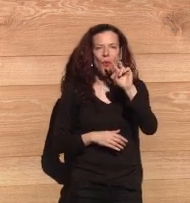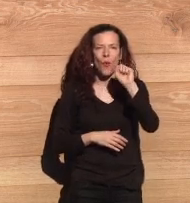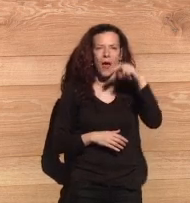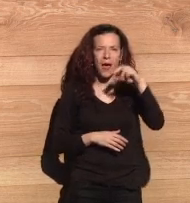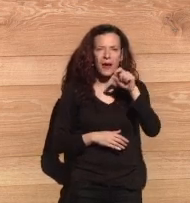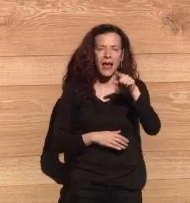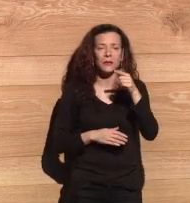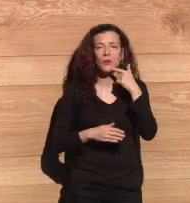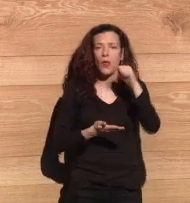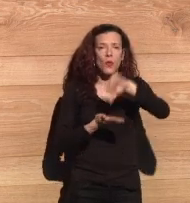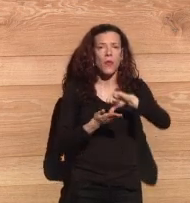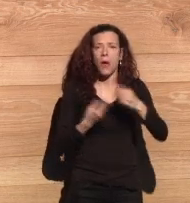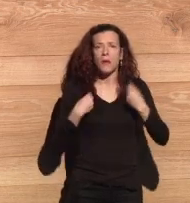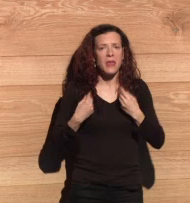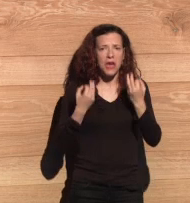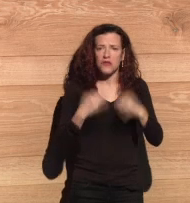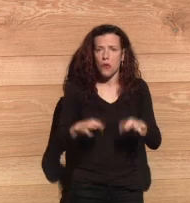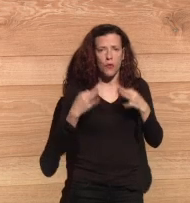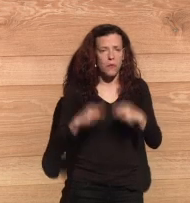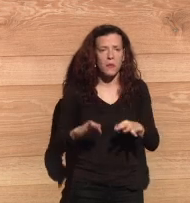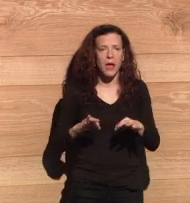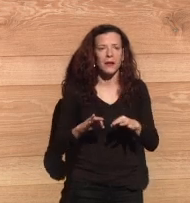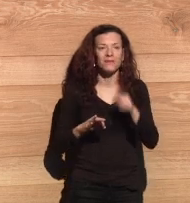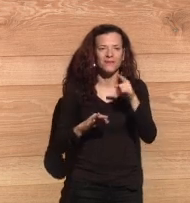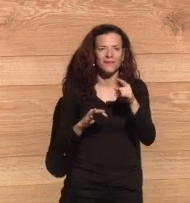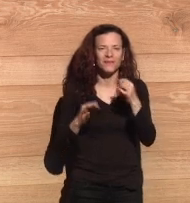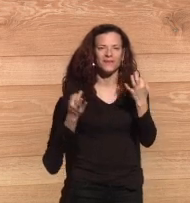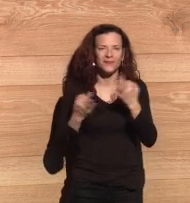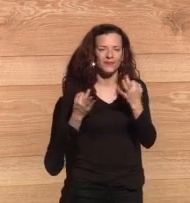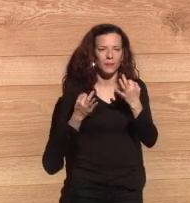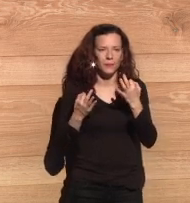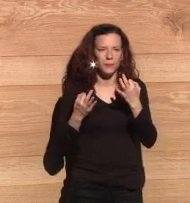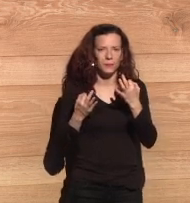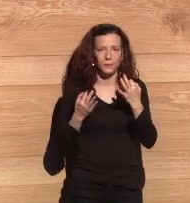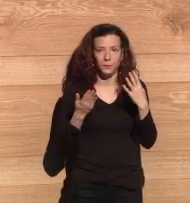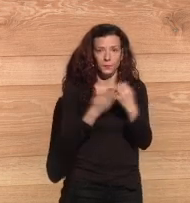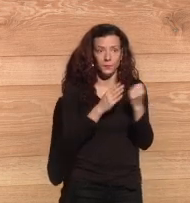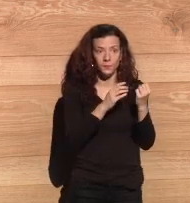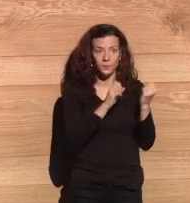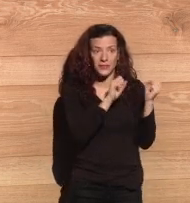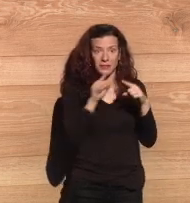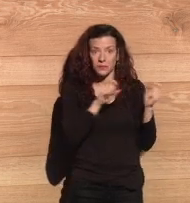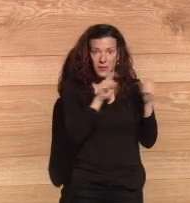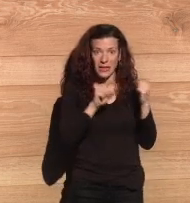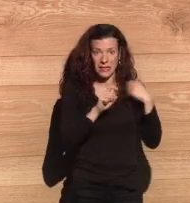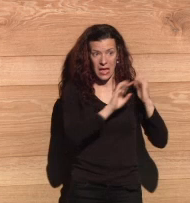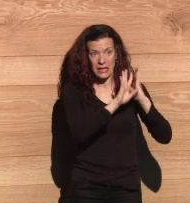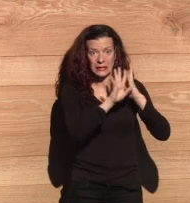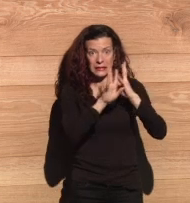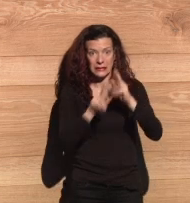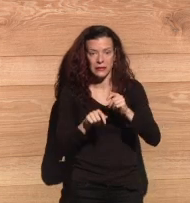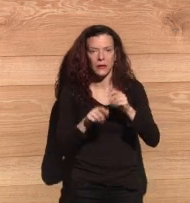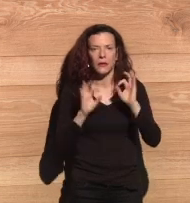ciudad y la vida normal de Tijuana. Entonces, esa era una nota en que ahí estaban todos los migrantes que llegaron